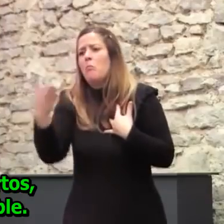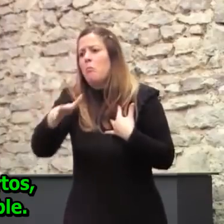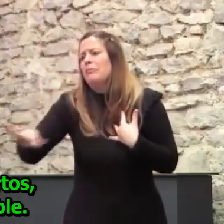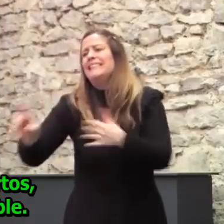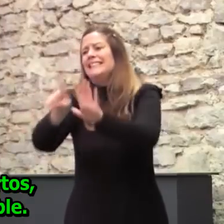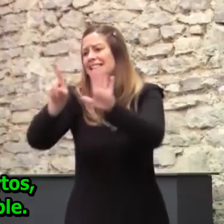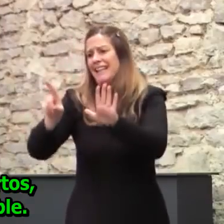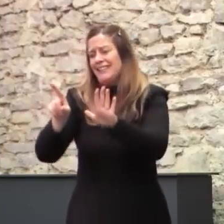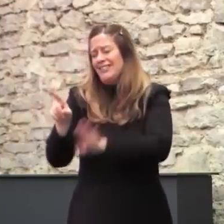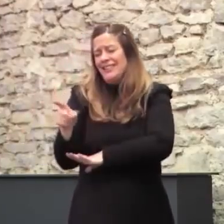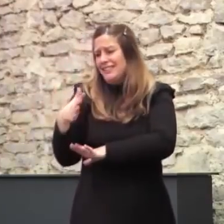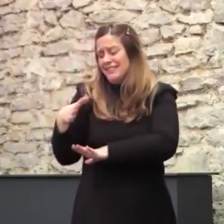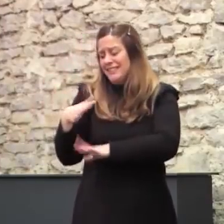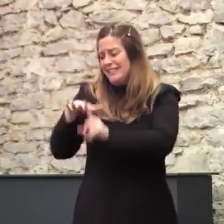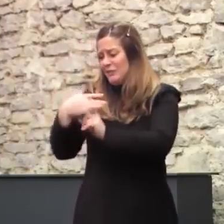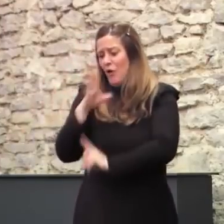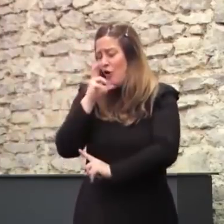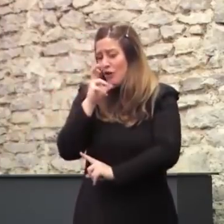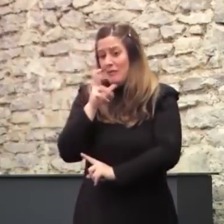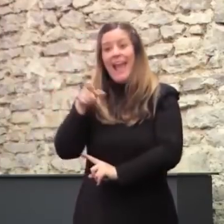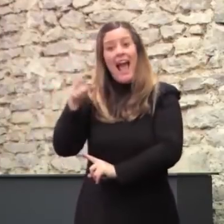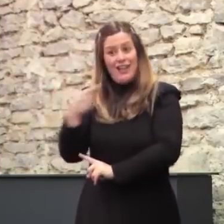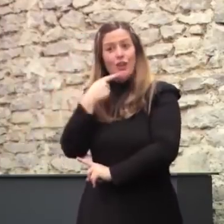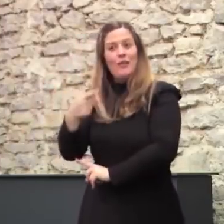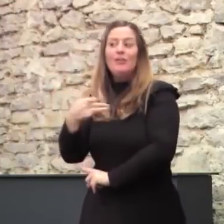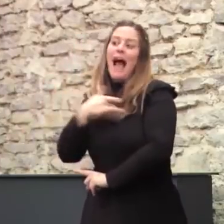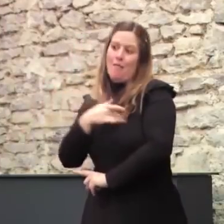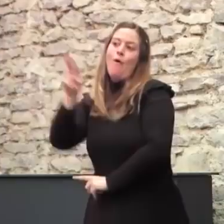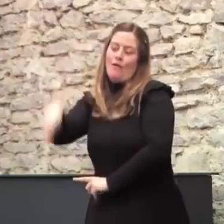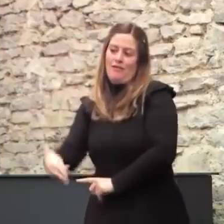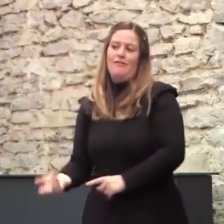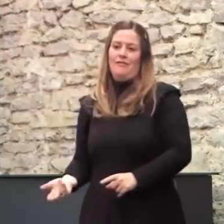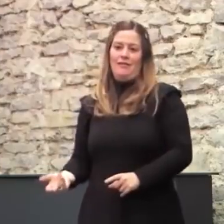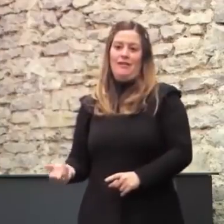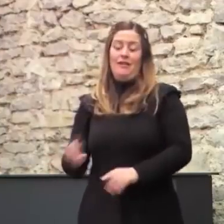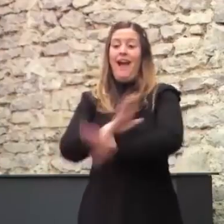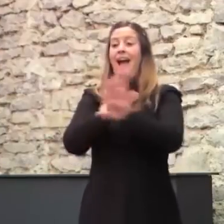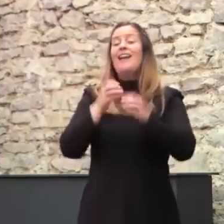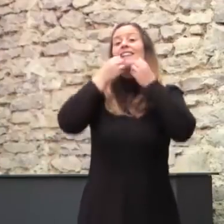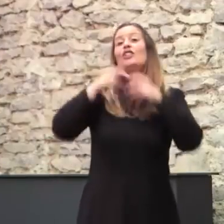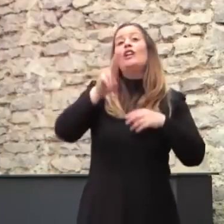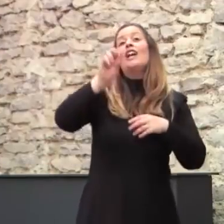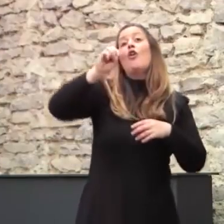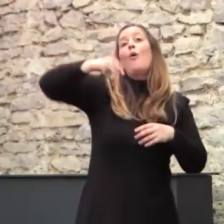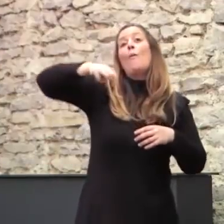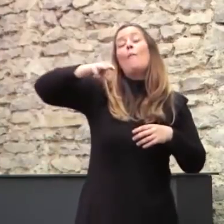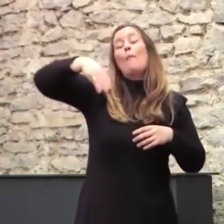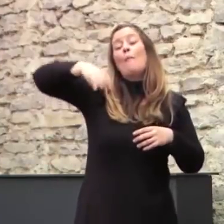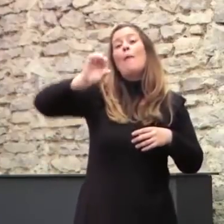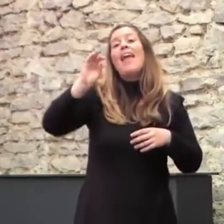una tragedia horrible, ¿no? Y a eso lo llamamos amor. Romeo y Julieta tiene muchísimas versiones